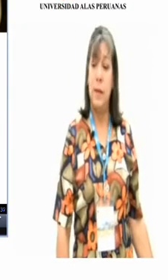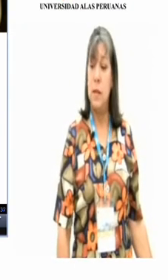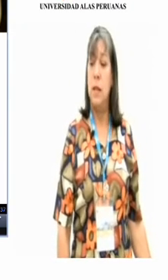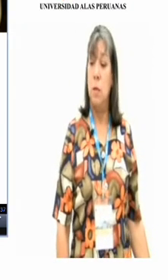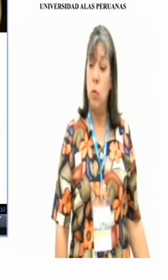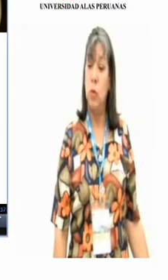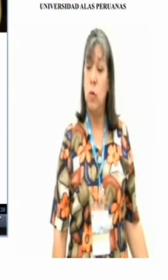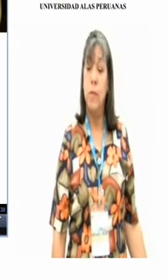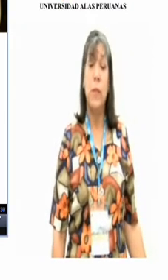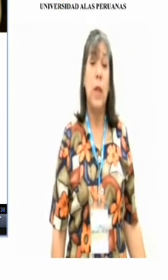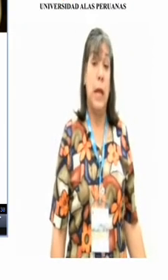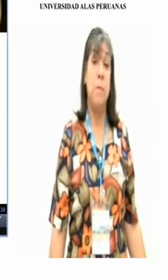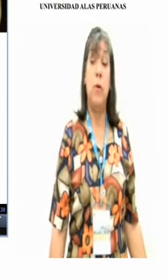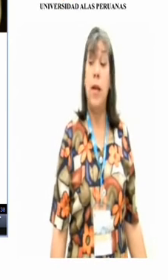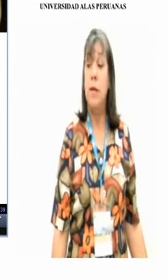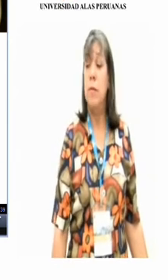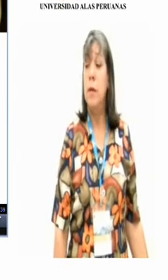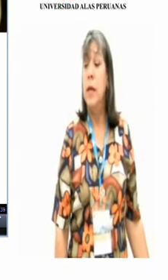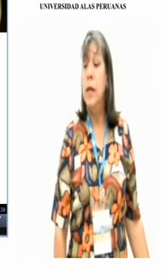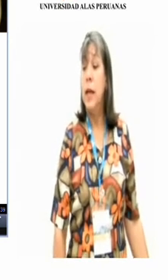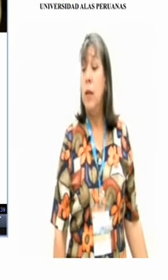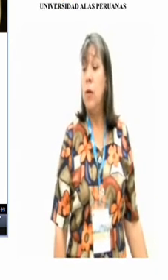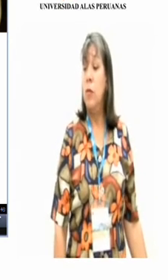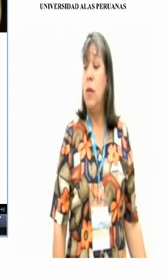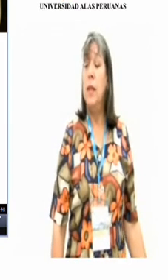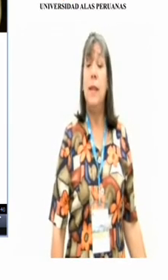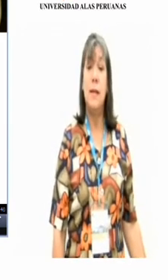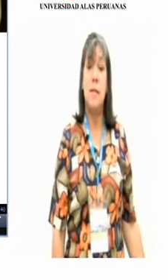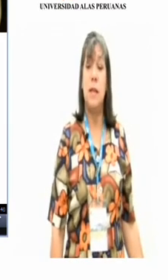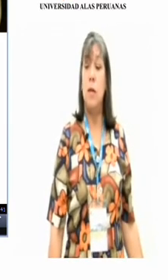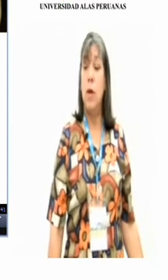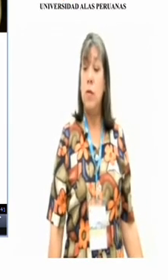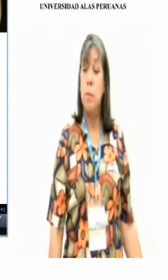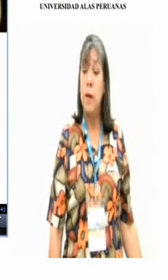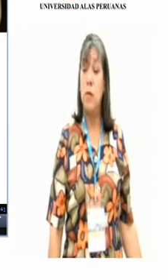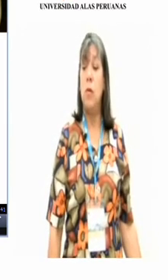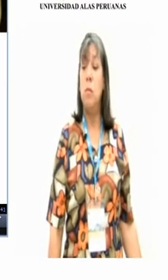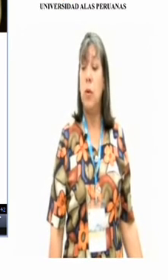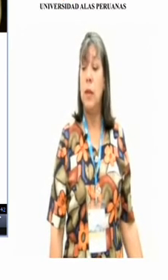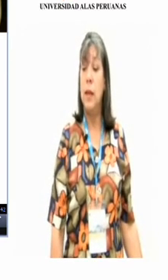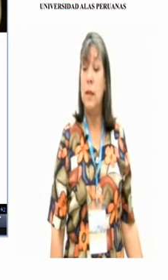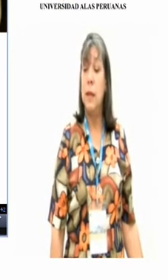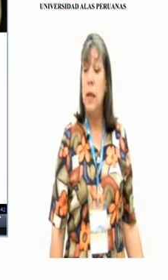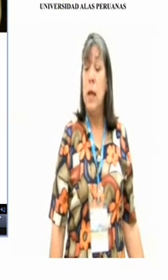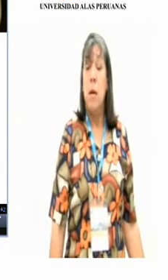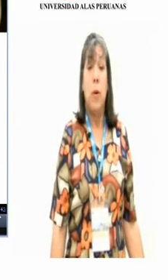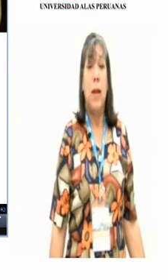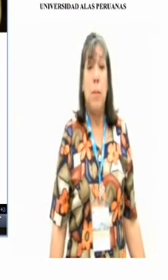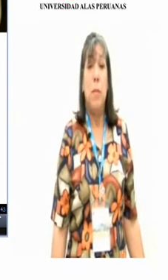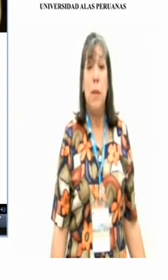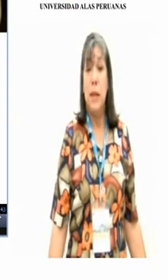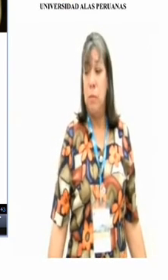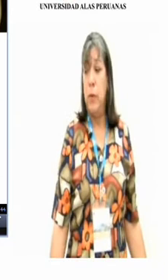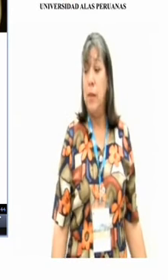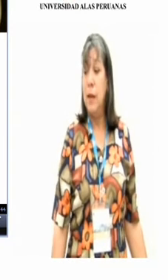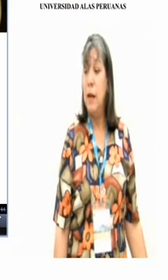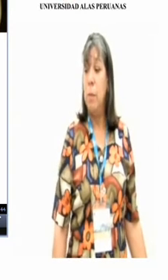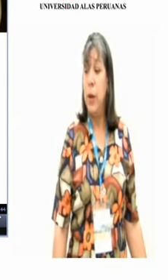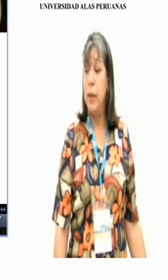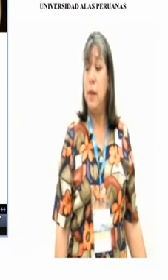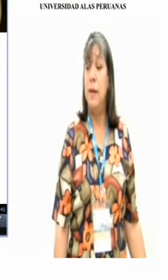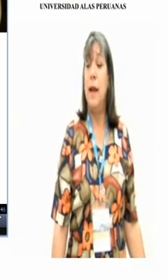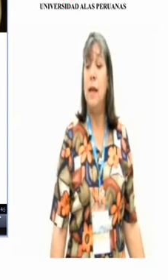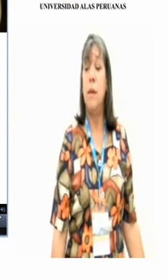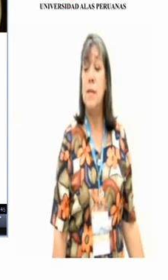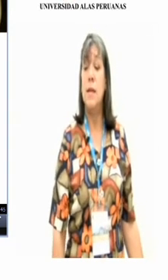en todos los países del mundo. Es por ello que la educación a distancia tiene un espacio importante porque permite, pues,